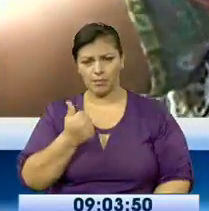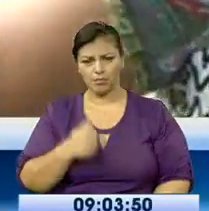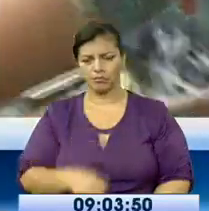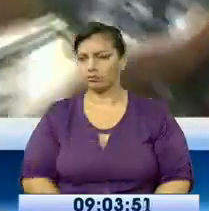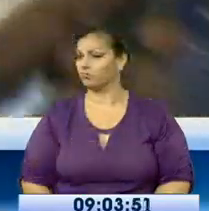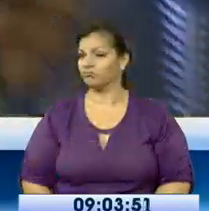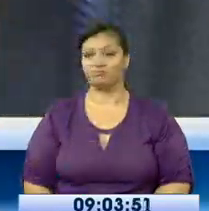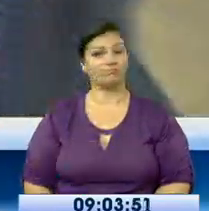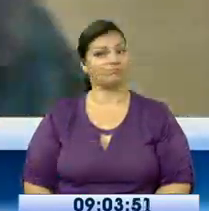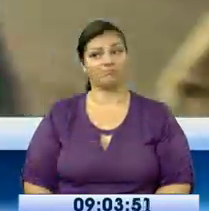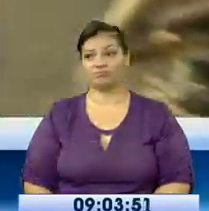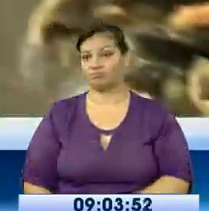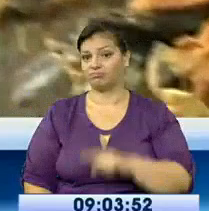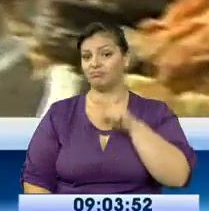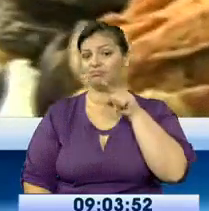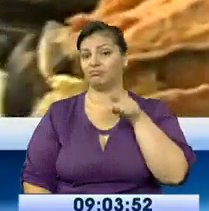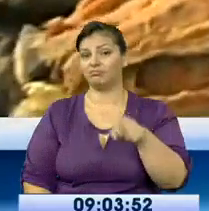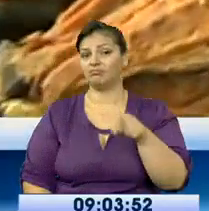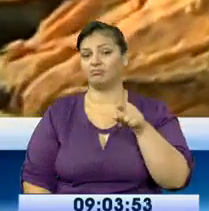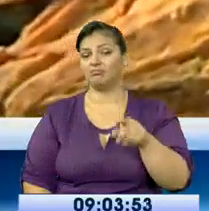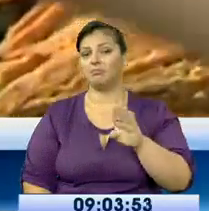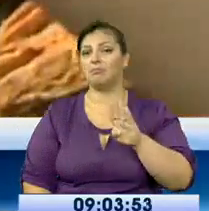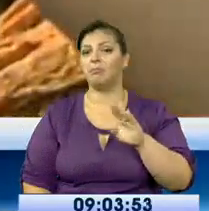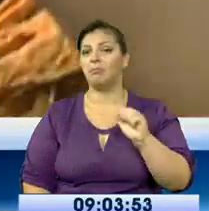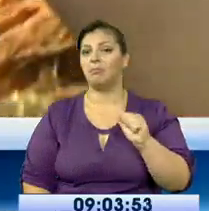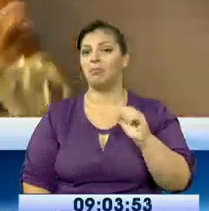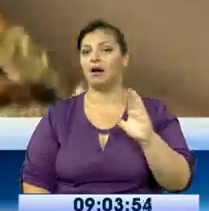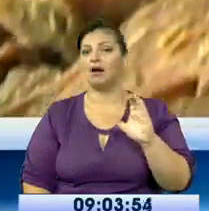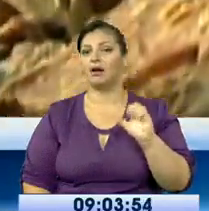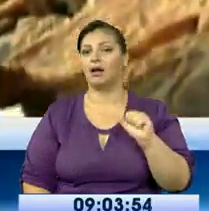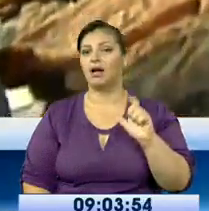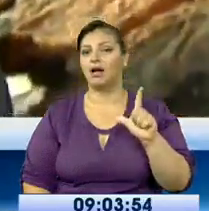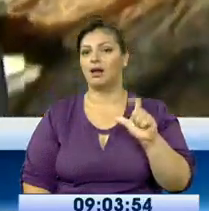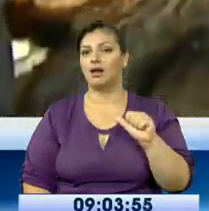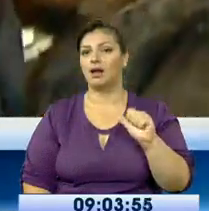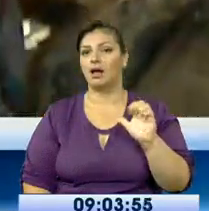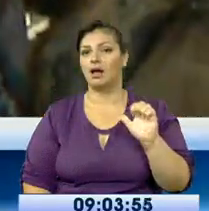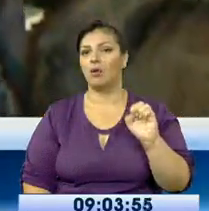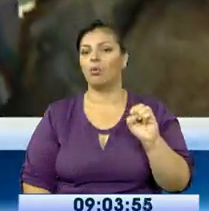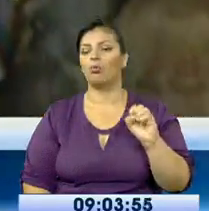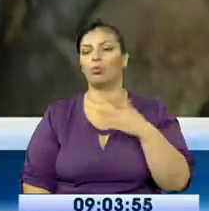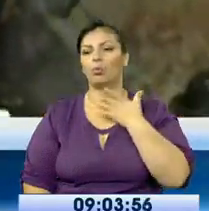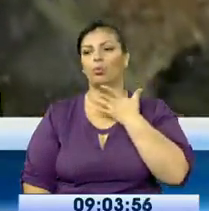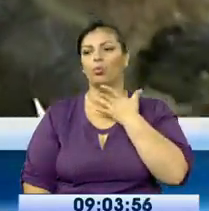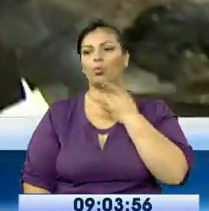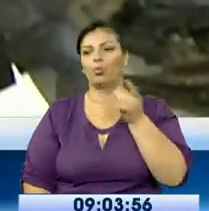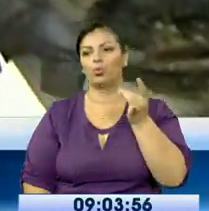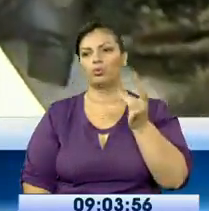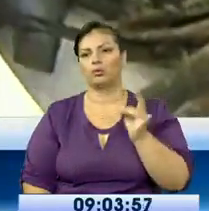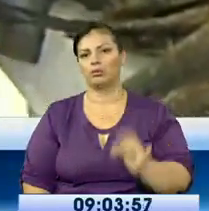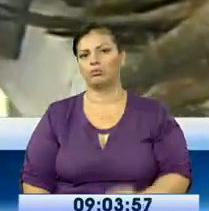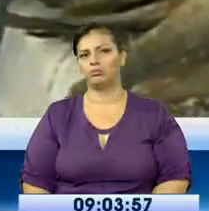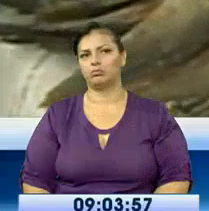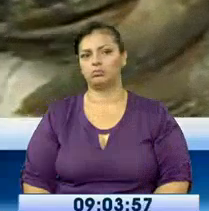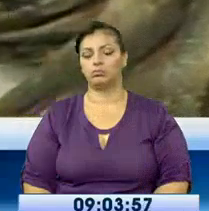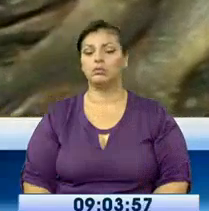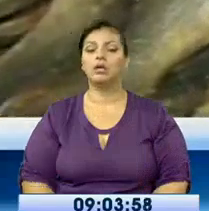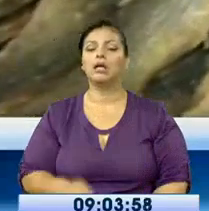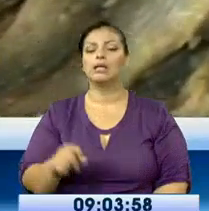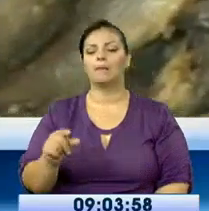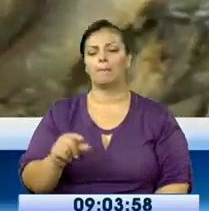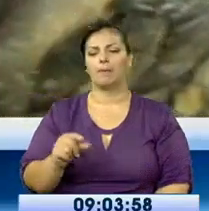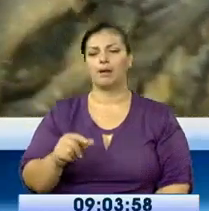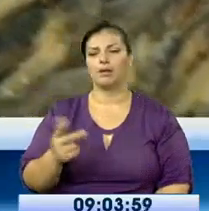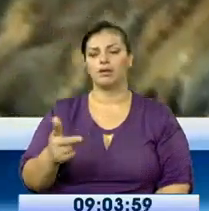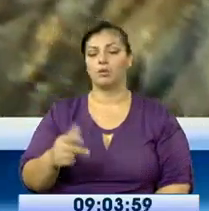Solo que hay personas que quieren otro distinto entonces buscan la opcional a veces también el módico del dinero tenemos la lisa que es la más económica